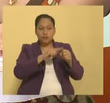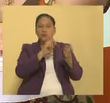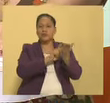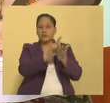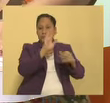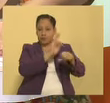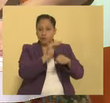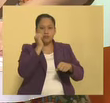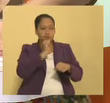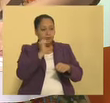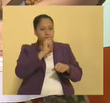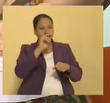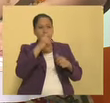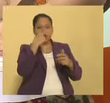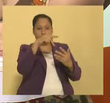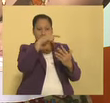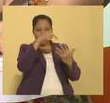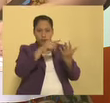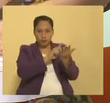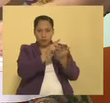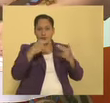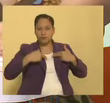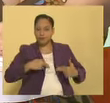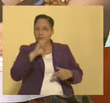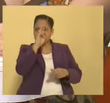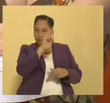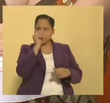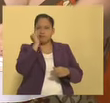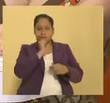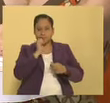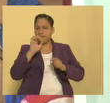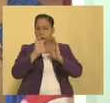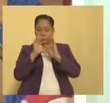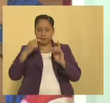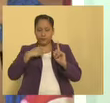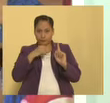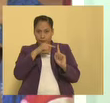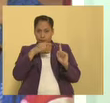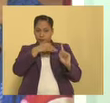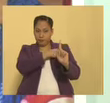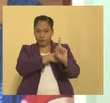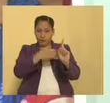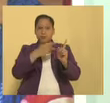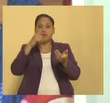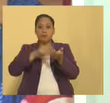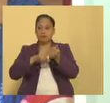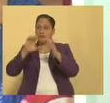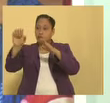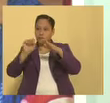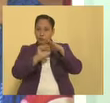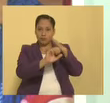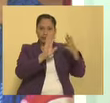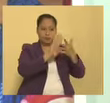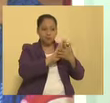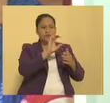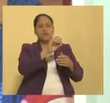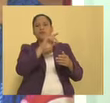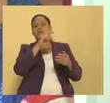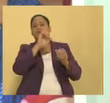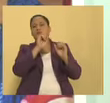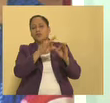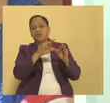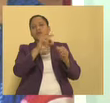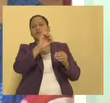siendo respetados todos sus derechos humanos. Si tenemos un familiar que se encuentra en prisión, en un centro de detención, incluso